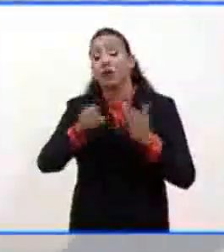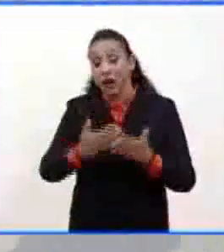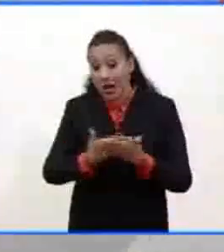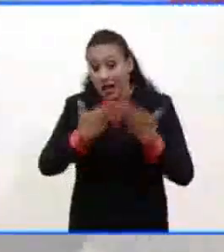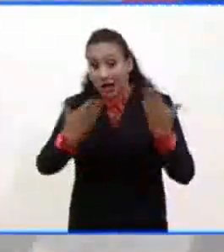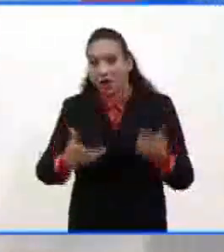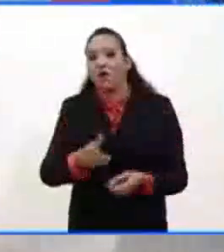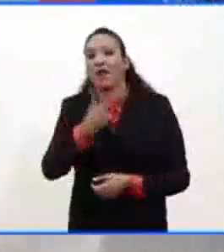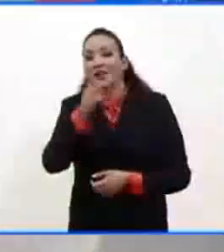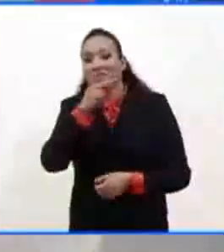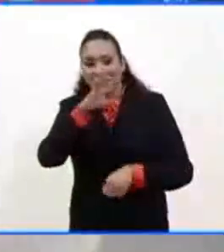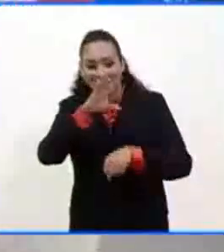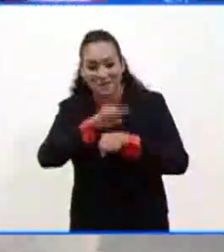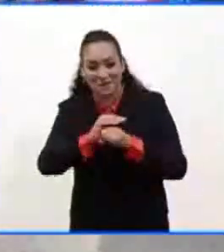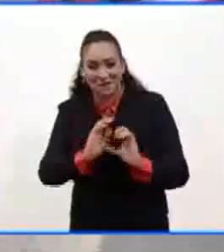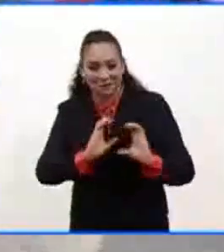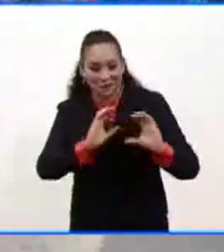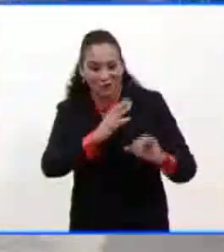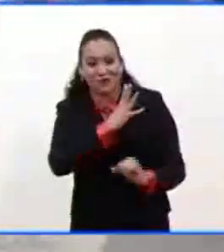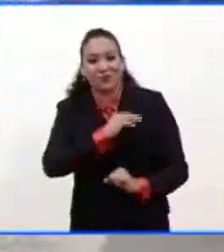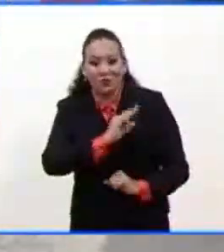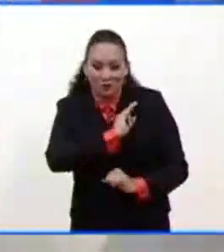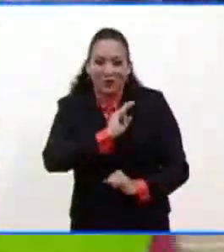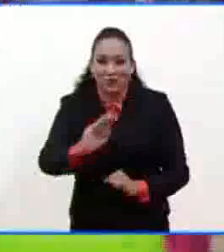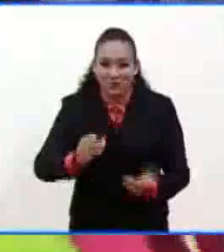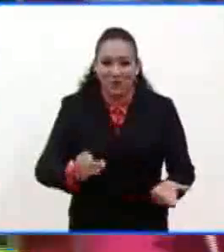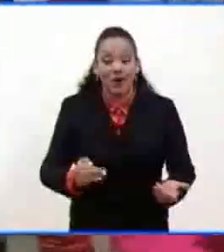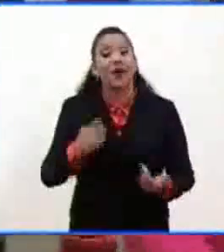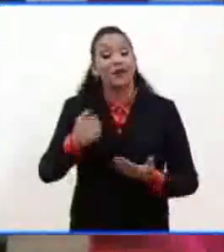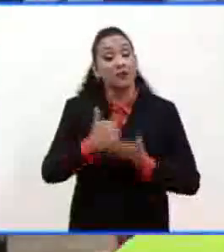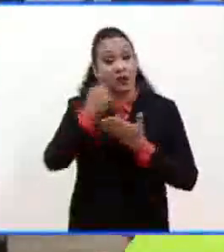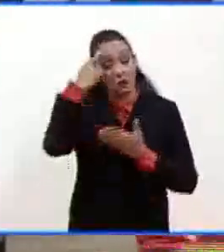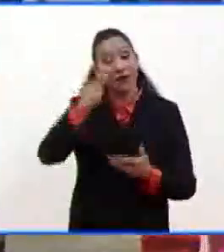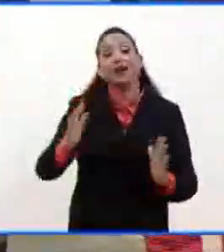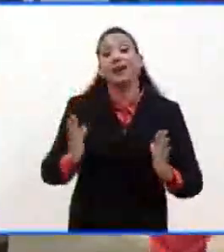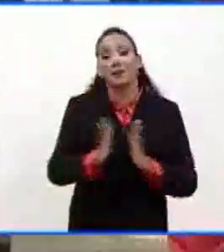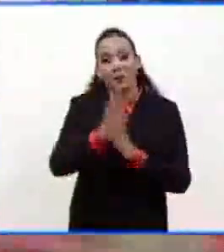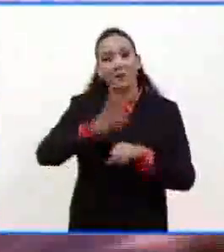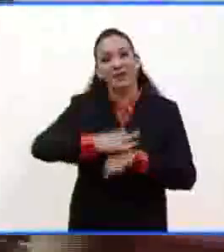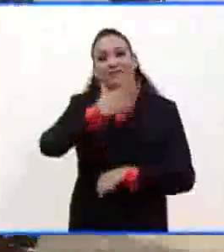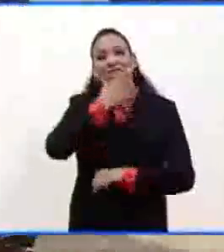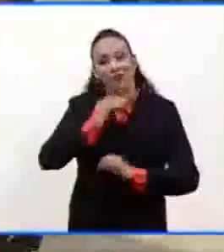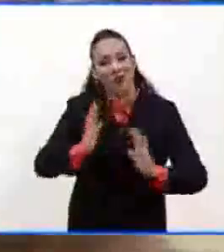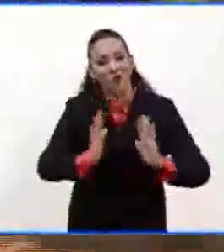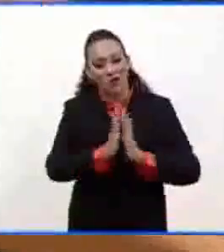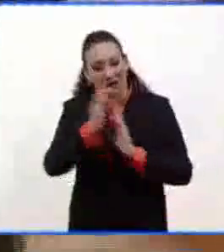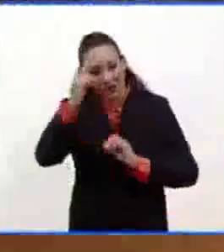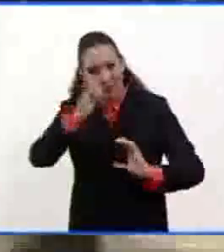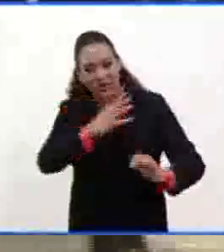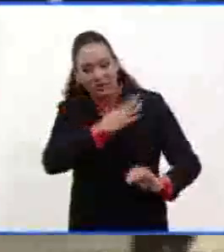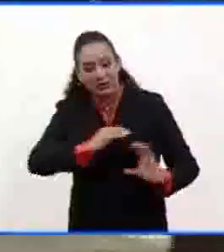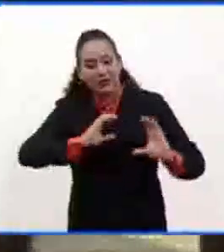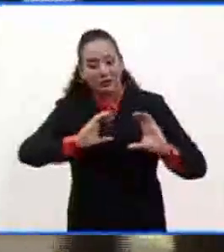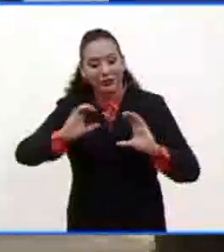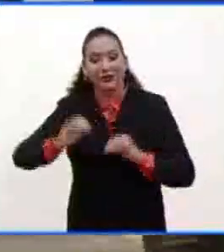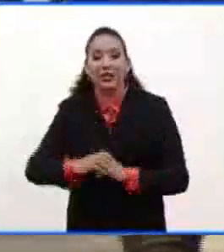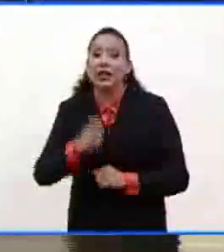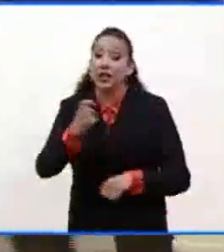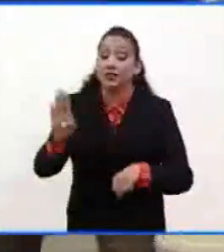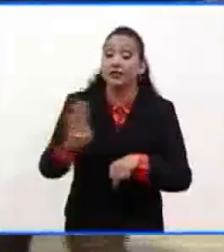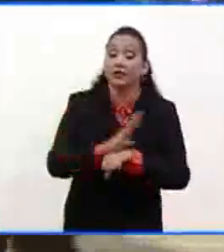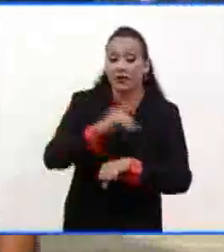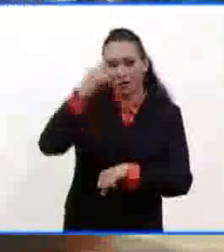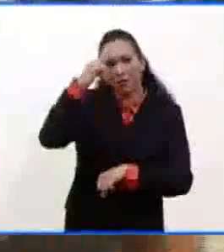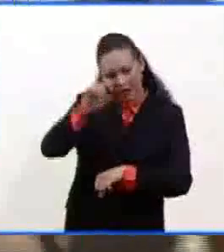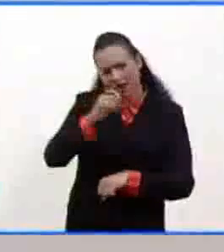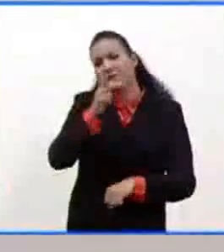paternidad y las políticas de corresponsabilidad que fomentan una mayor participación de los hombres en el cuidado de los hijos, lo que beneficia tanto